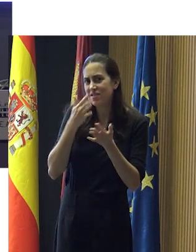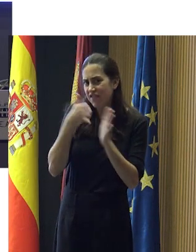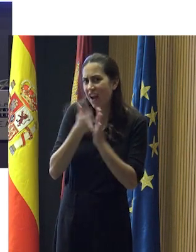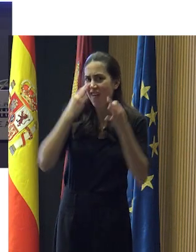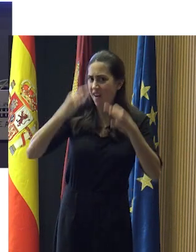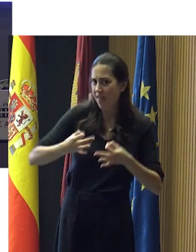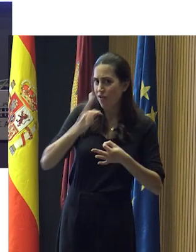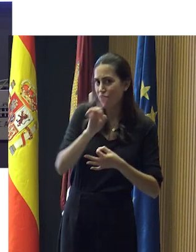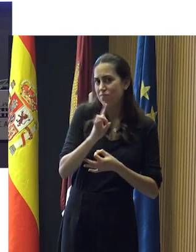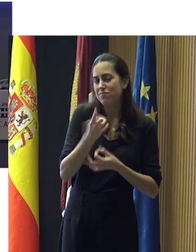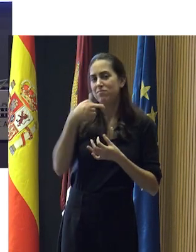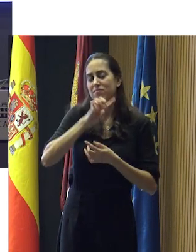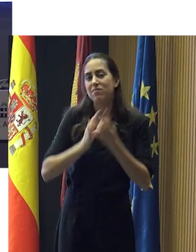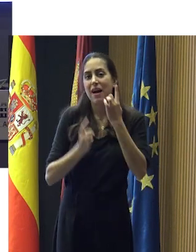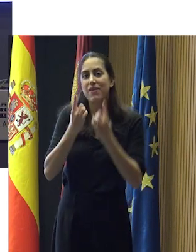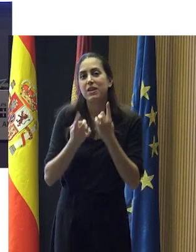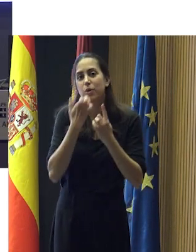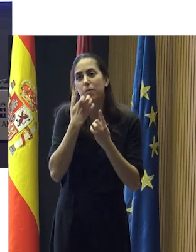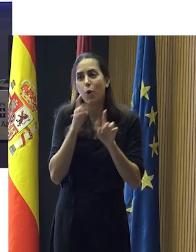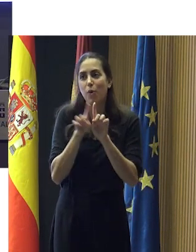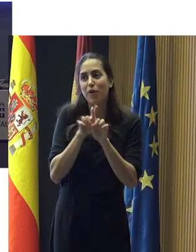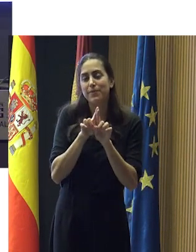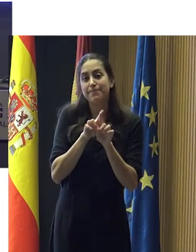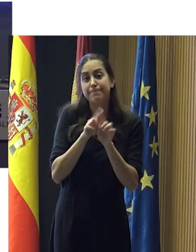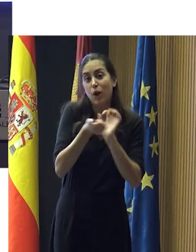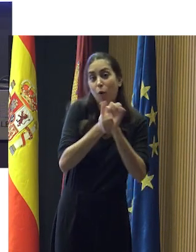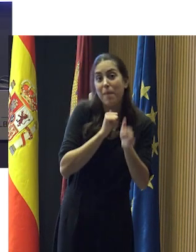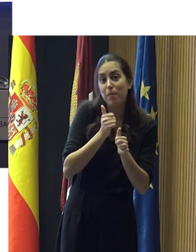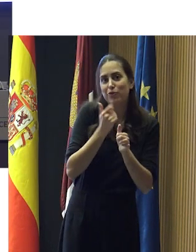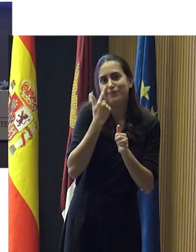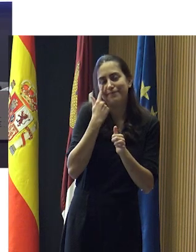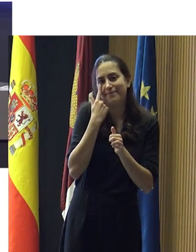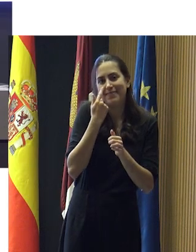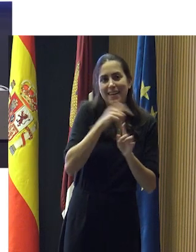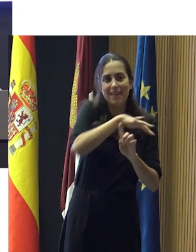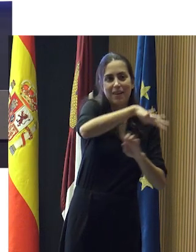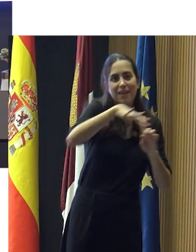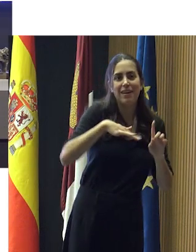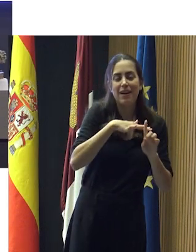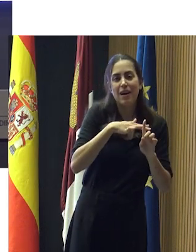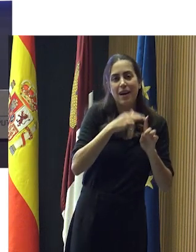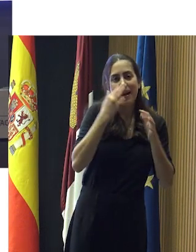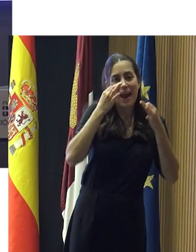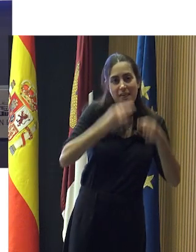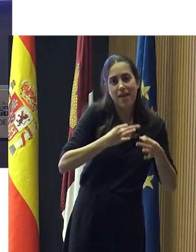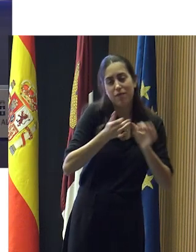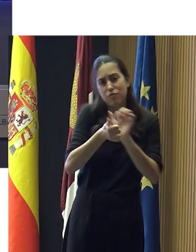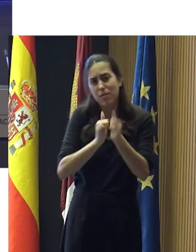intentamos desarrollar modelos que sean lo más cercanos, en la medida de lo posible, a lo que ocurriría en un paciente. Y para eso